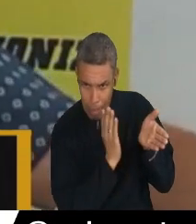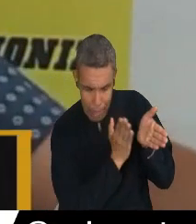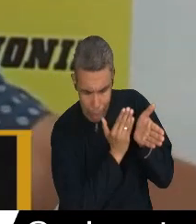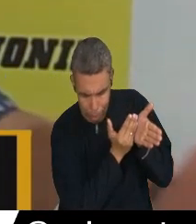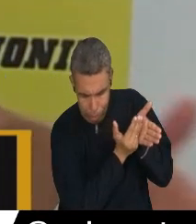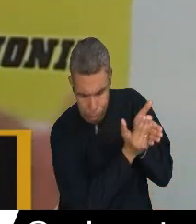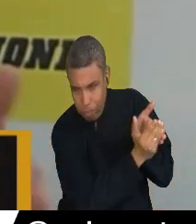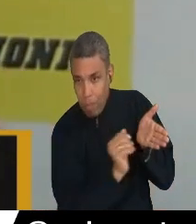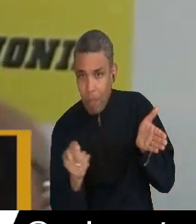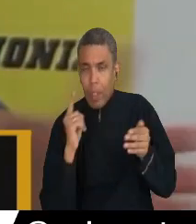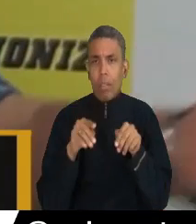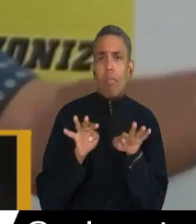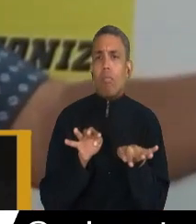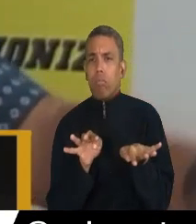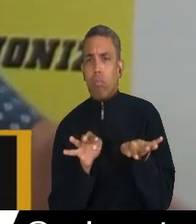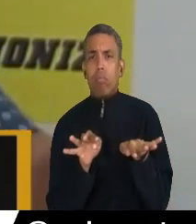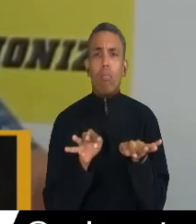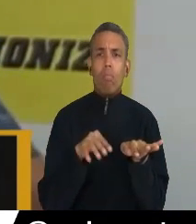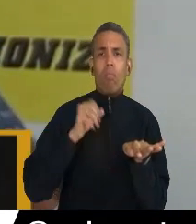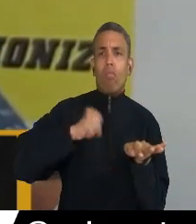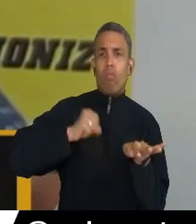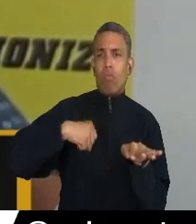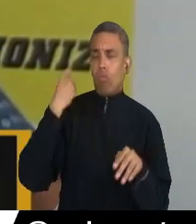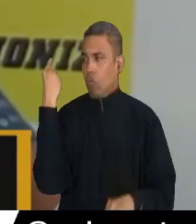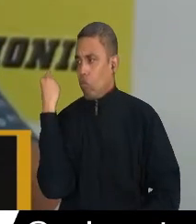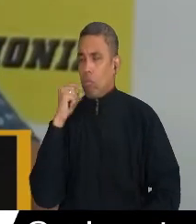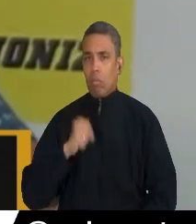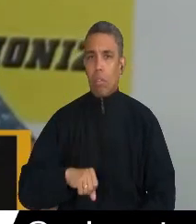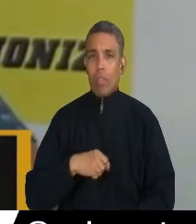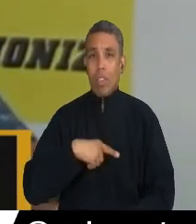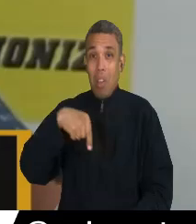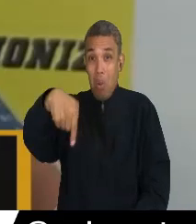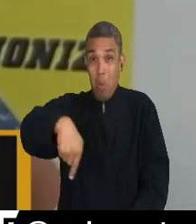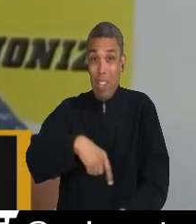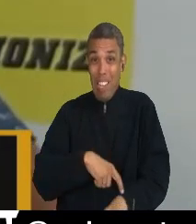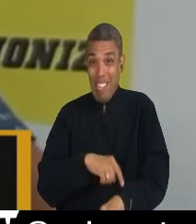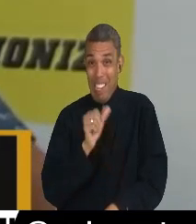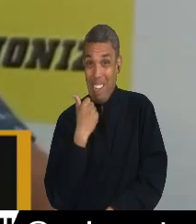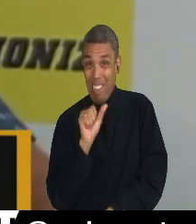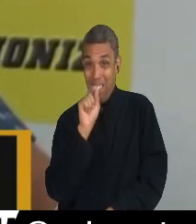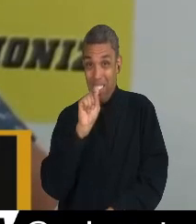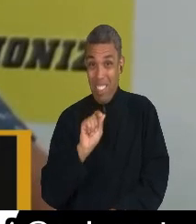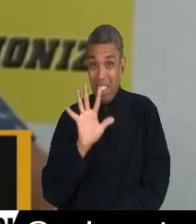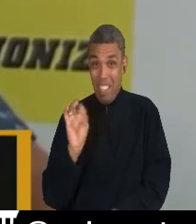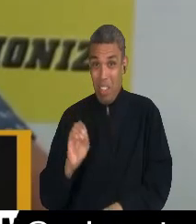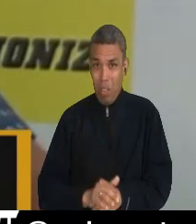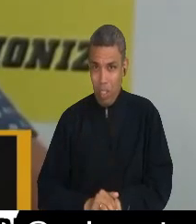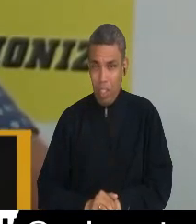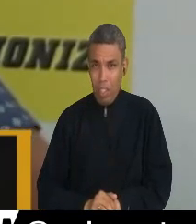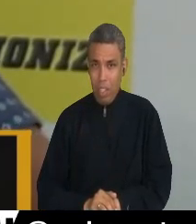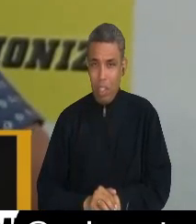Esta mañana a las 10:50 estábamos viendo los tiros de esquina